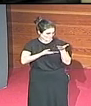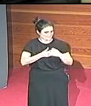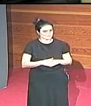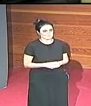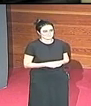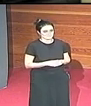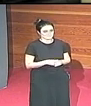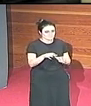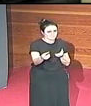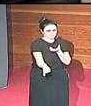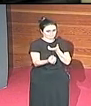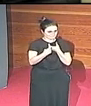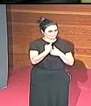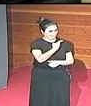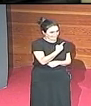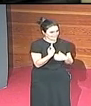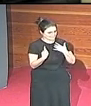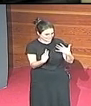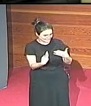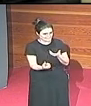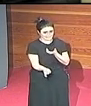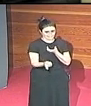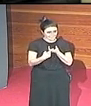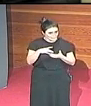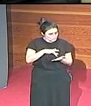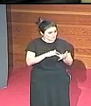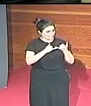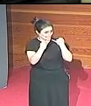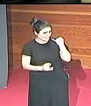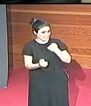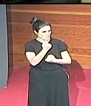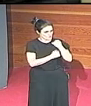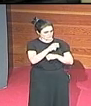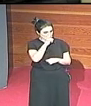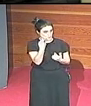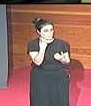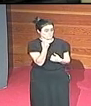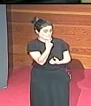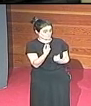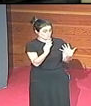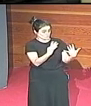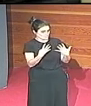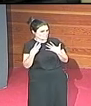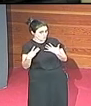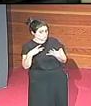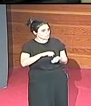en el G7, la han ayudado durante la grave crisis económica en 1998 con un préstamo